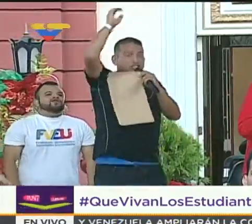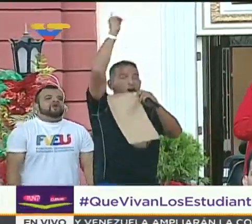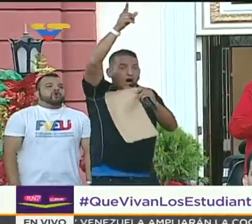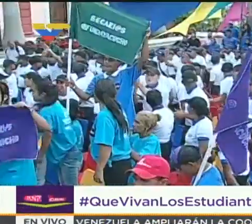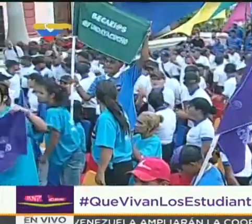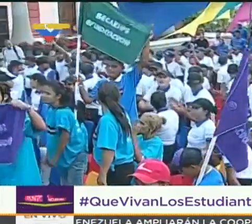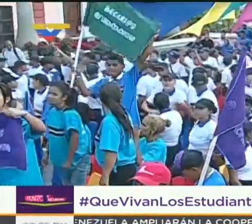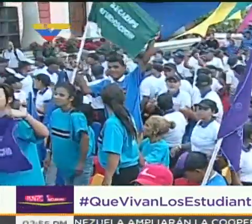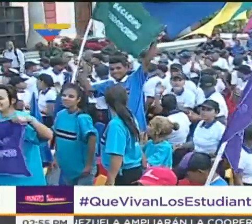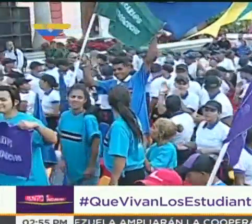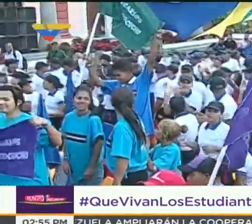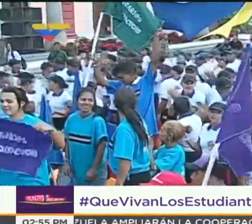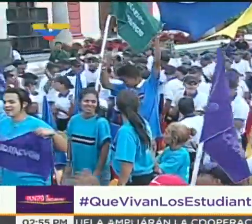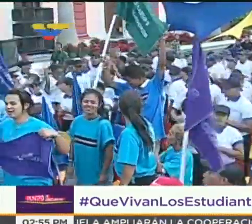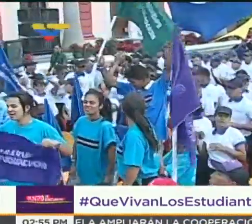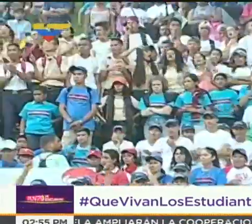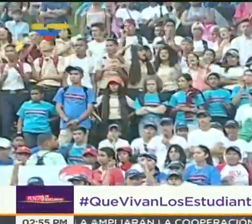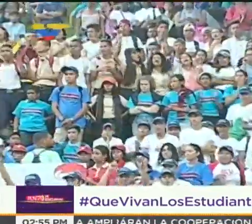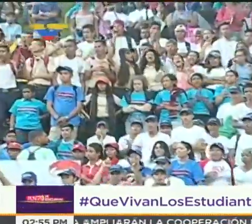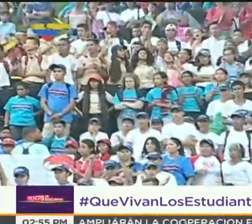1, 2, 1, 2, 3, sí. Somos